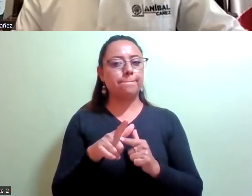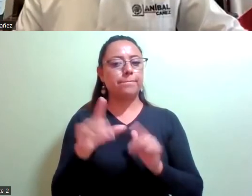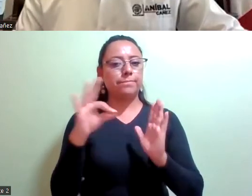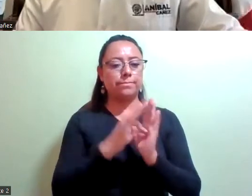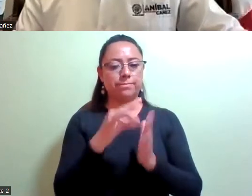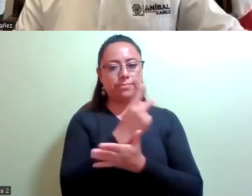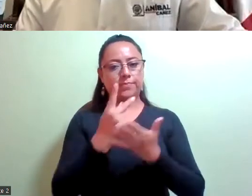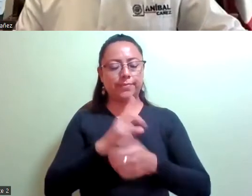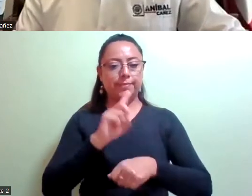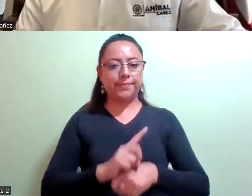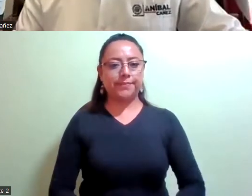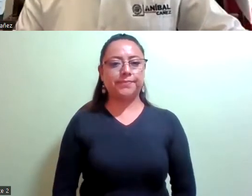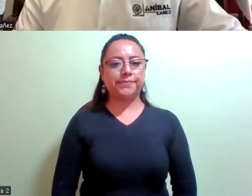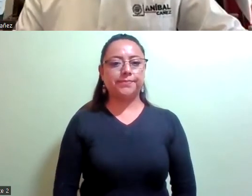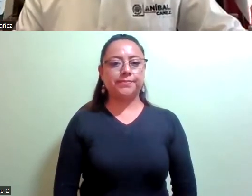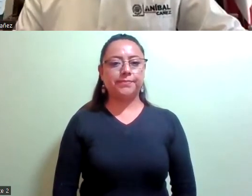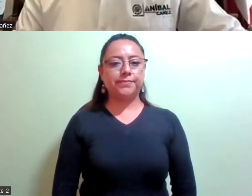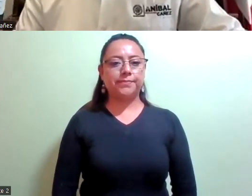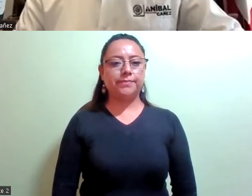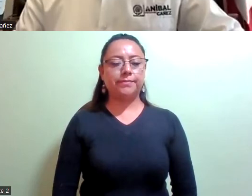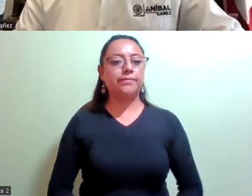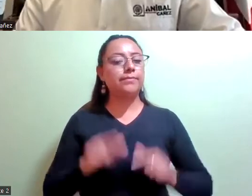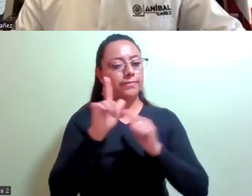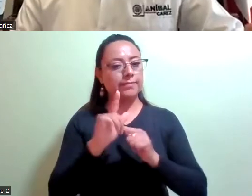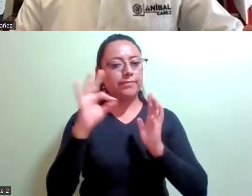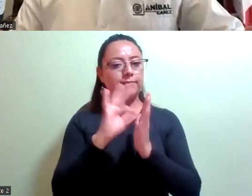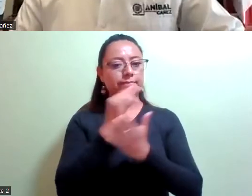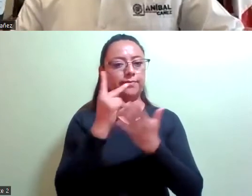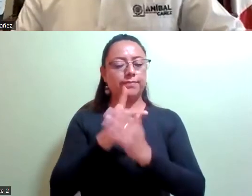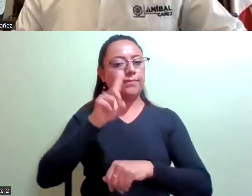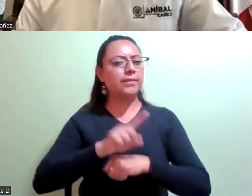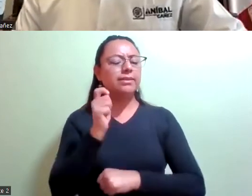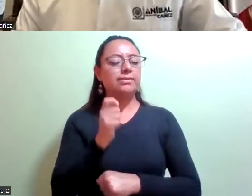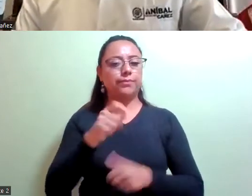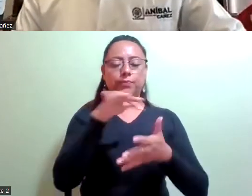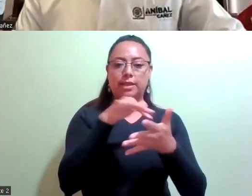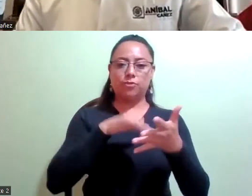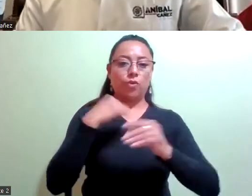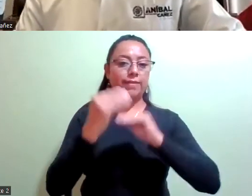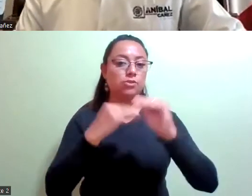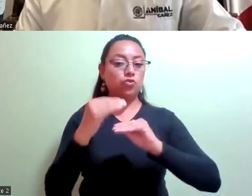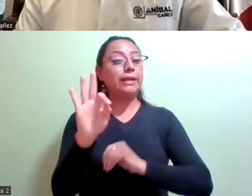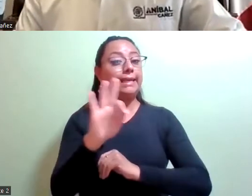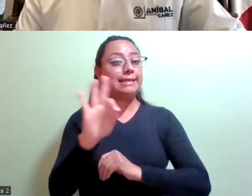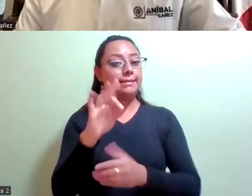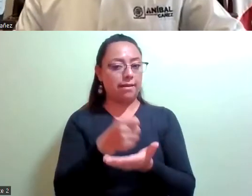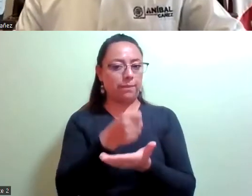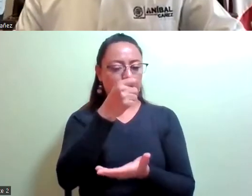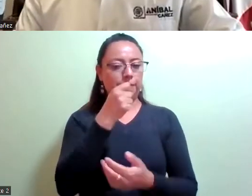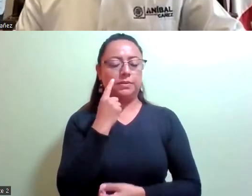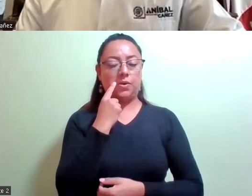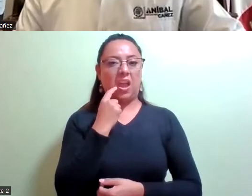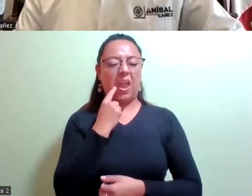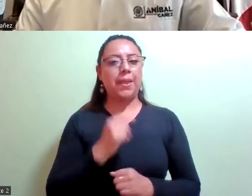día. El siguiente punto del orden del día corresponde a la lectura y discusión, y en su caso aprobación,